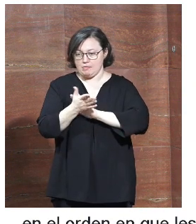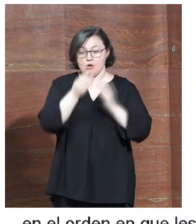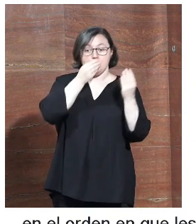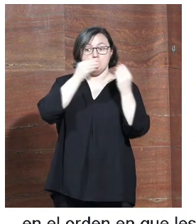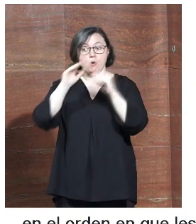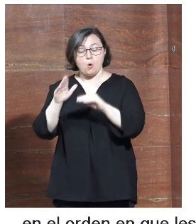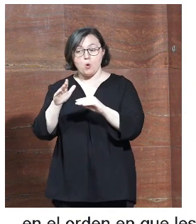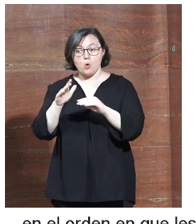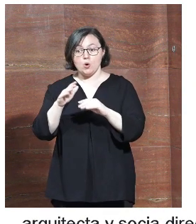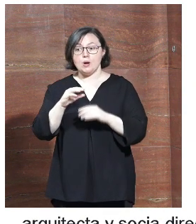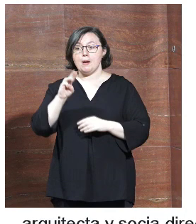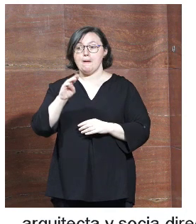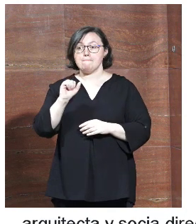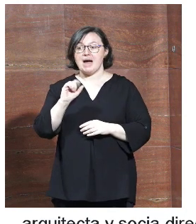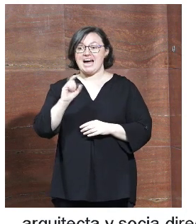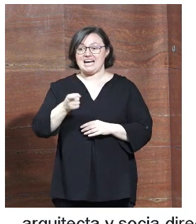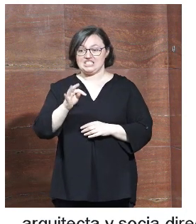estar Patxi